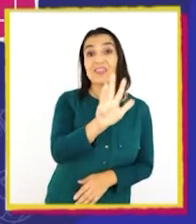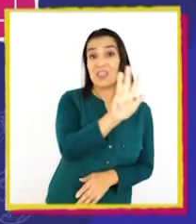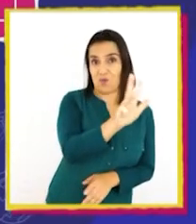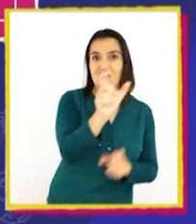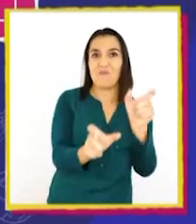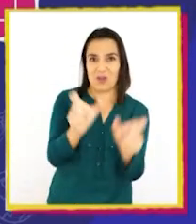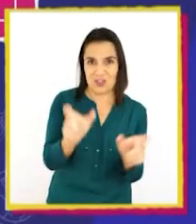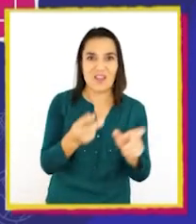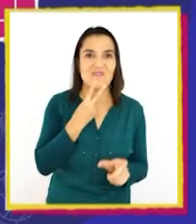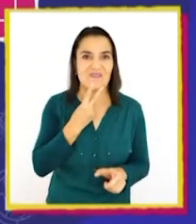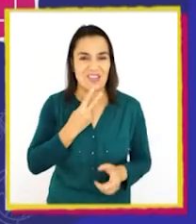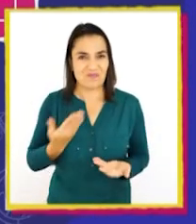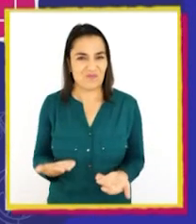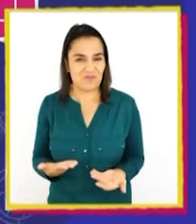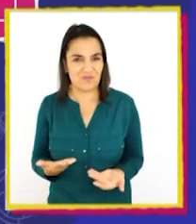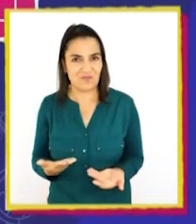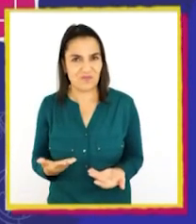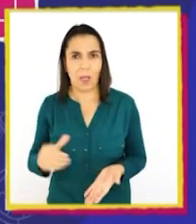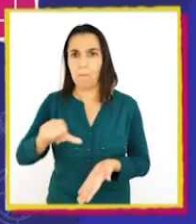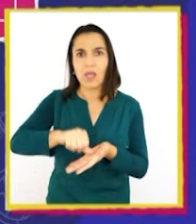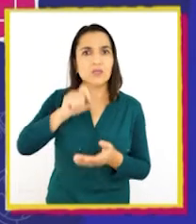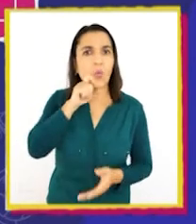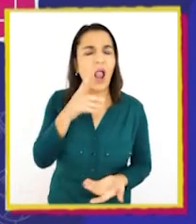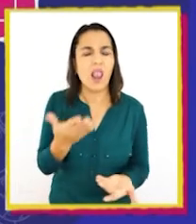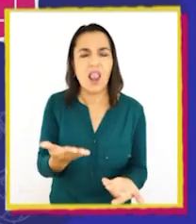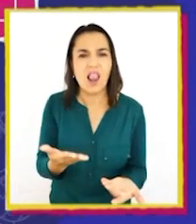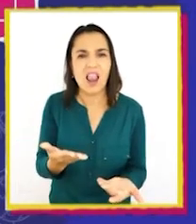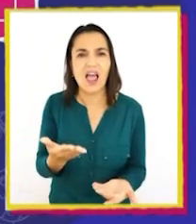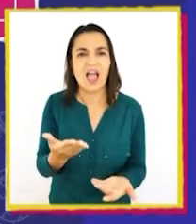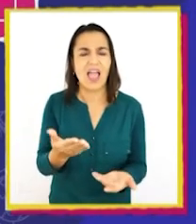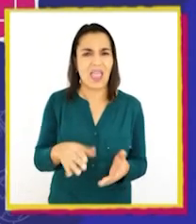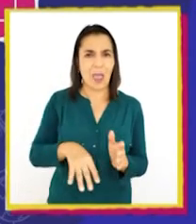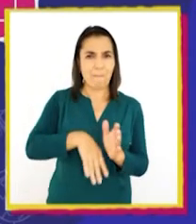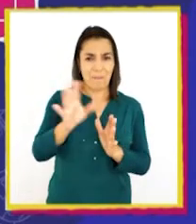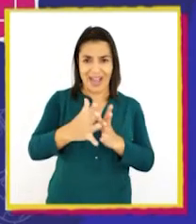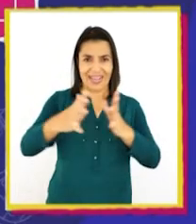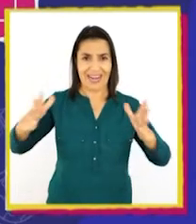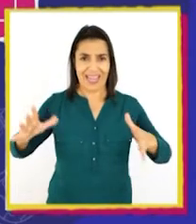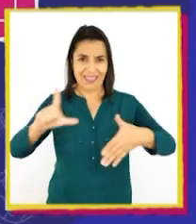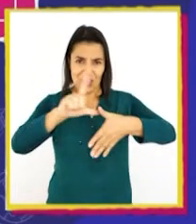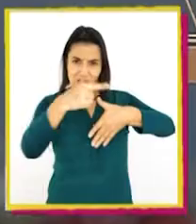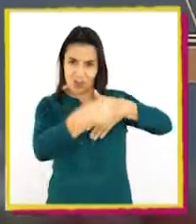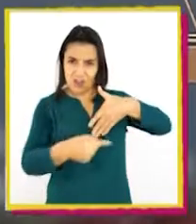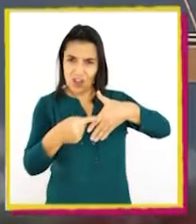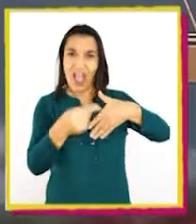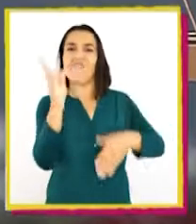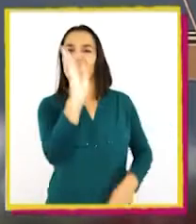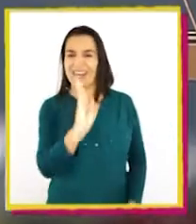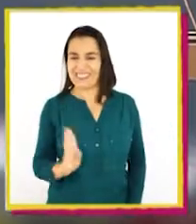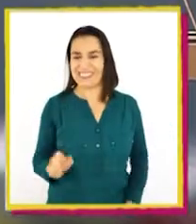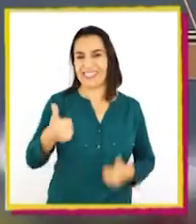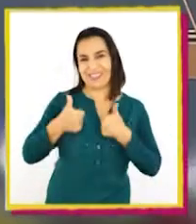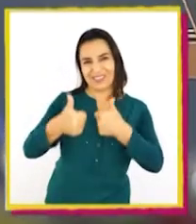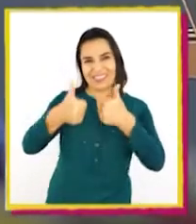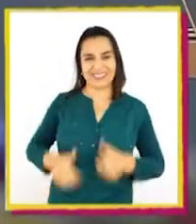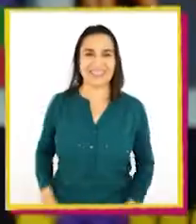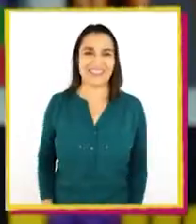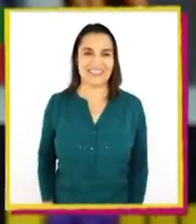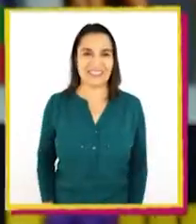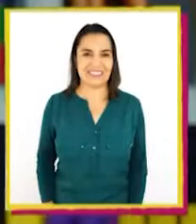215.507.329 habitantes. ¿En qué país será? El más grande de nuestro continente, Brasil. Muy